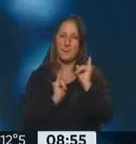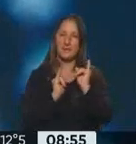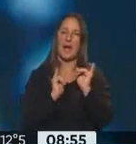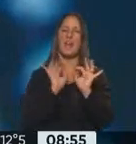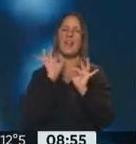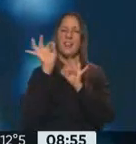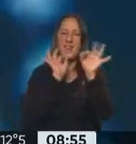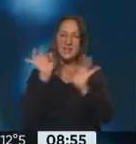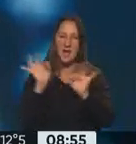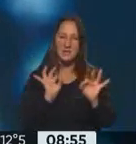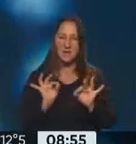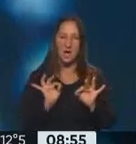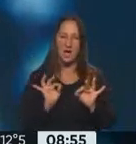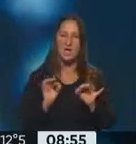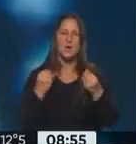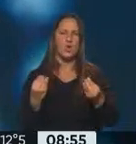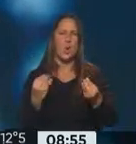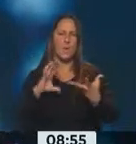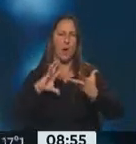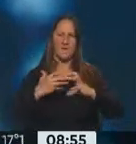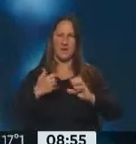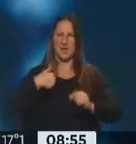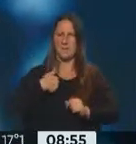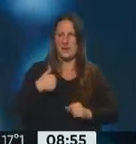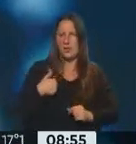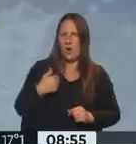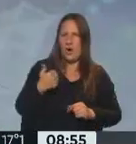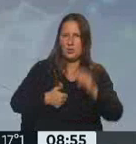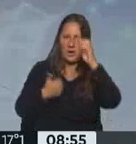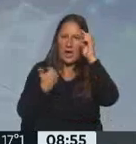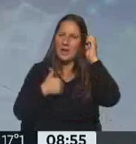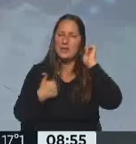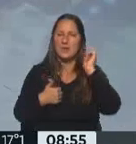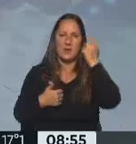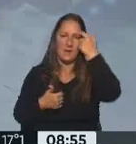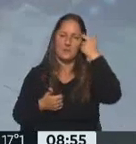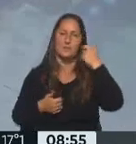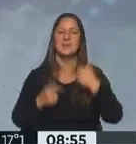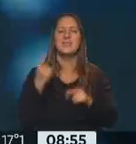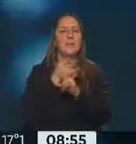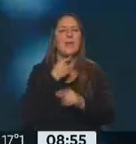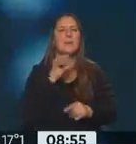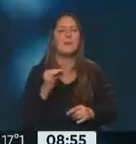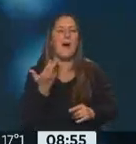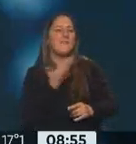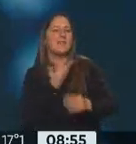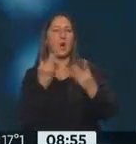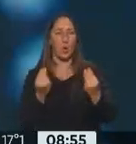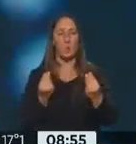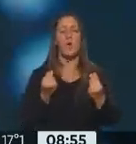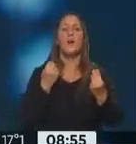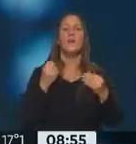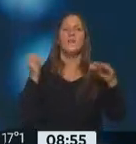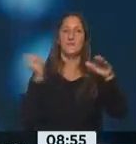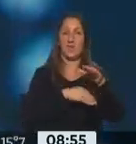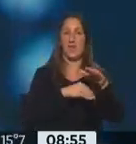pero más importantes y cómo me afecta a mí que estoy en argentina esto es siempre lo que queremos saber pero lo cierto es que lo que hizo la reserva